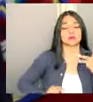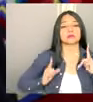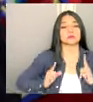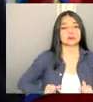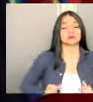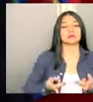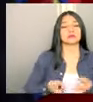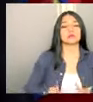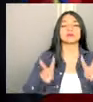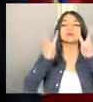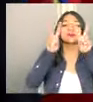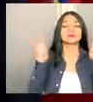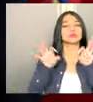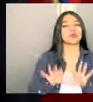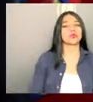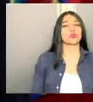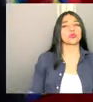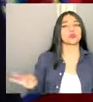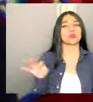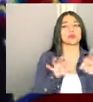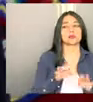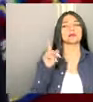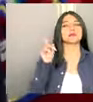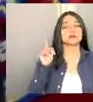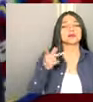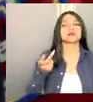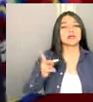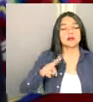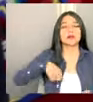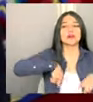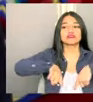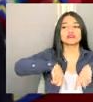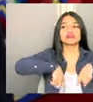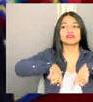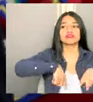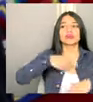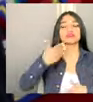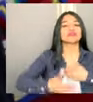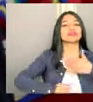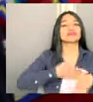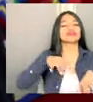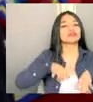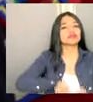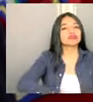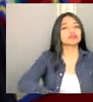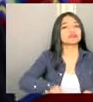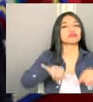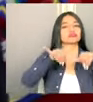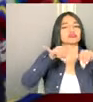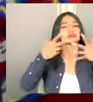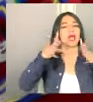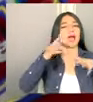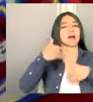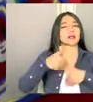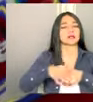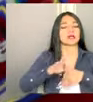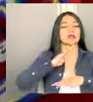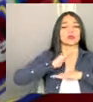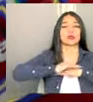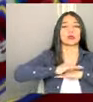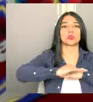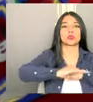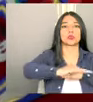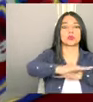creo que son temas importantes, y la vialidad. Hemos avanzado muchísimo en todo lo que tiene que ver en la